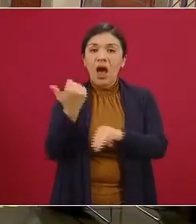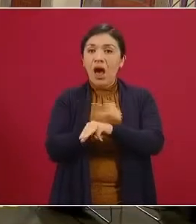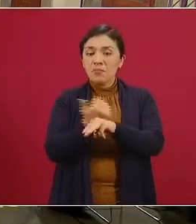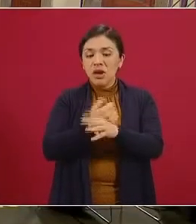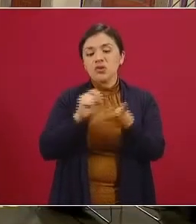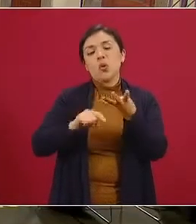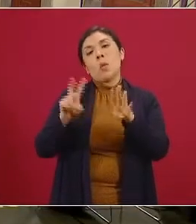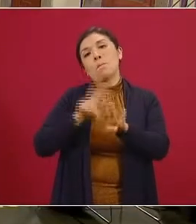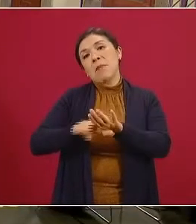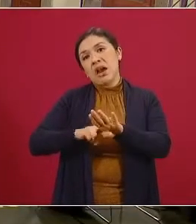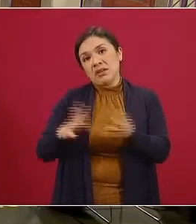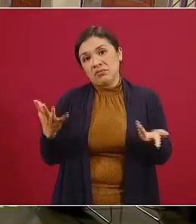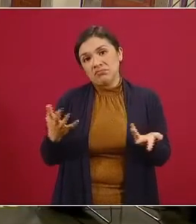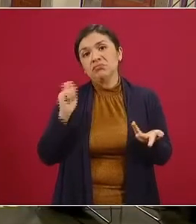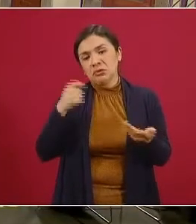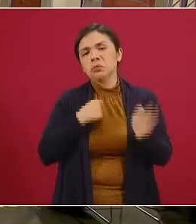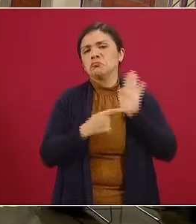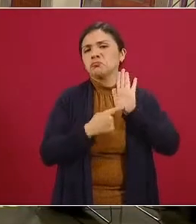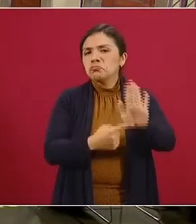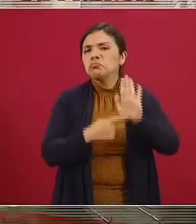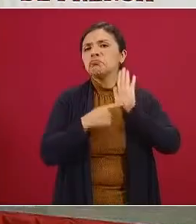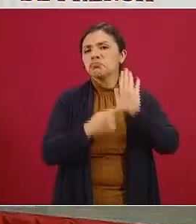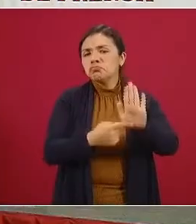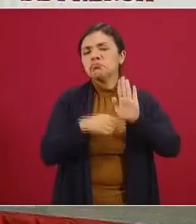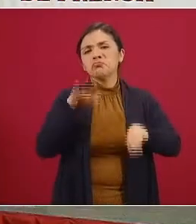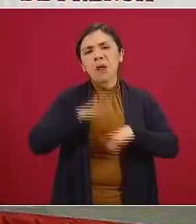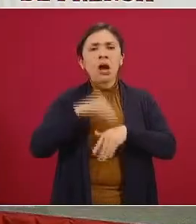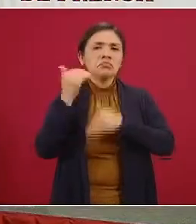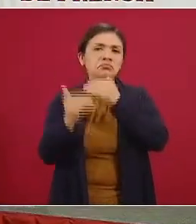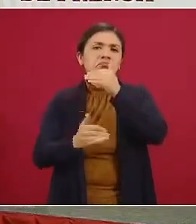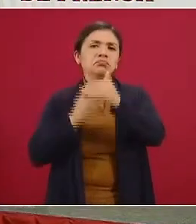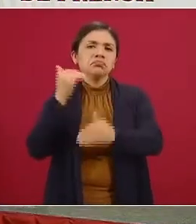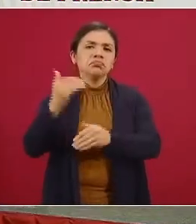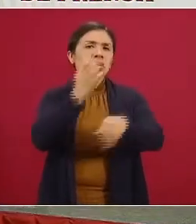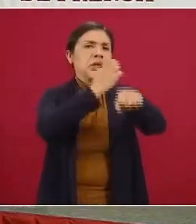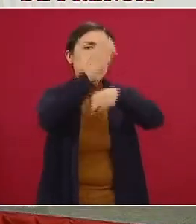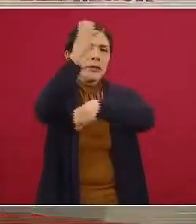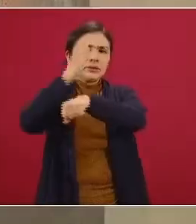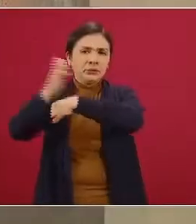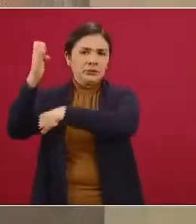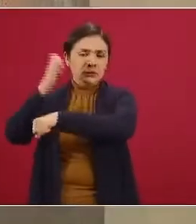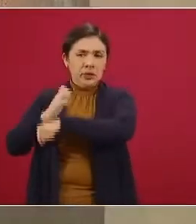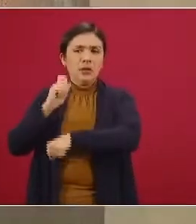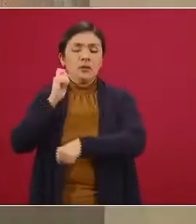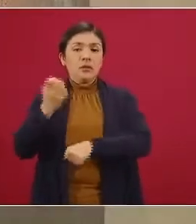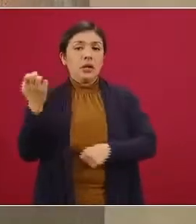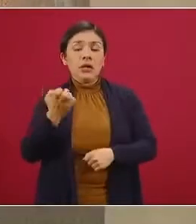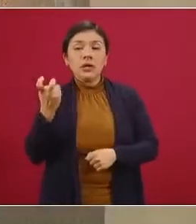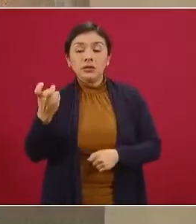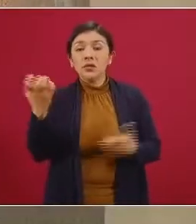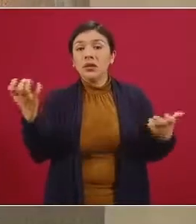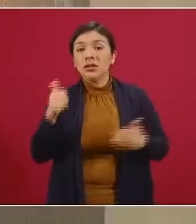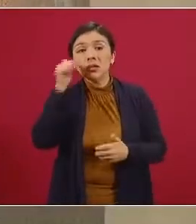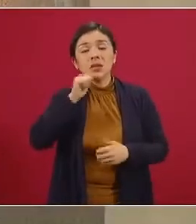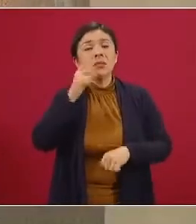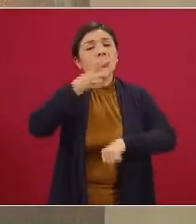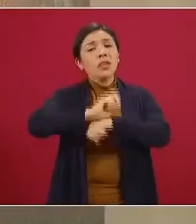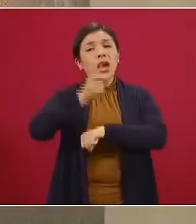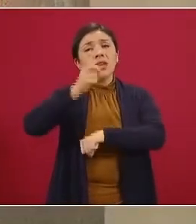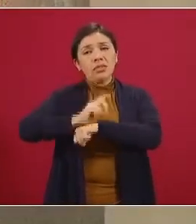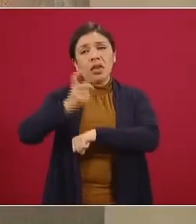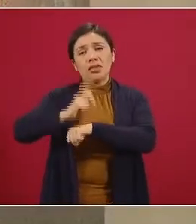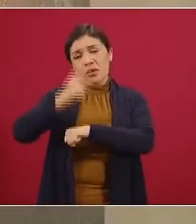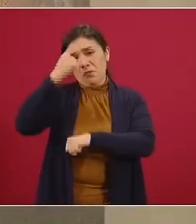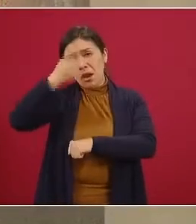o el verde. Entonces vamos a estar también presentando, monitoreando en las entidades federativas. Esto se hace de manera diaria, cotidiana,